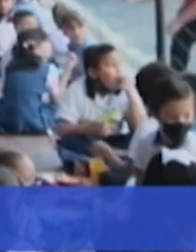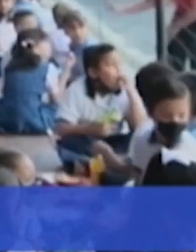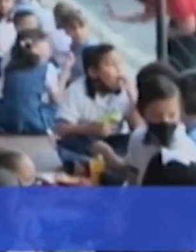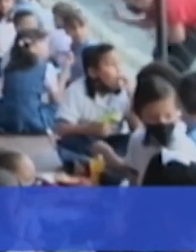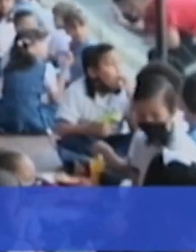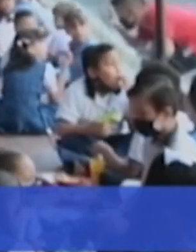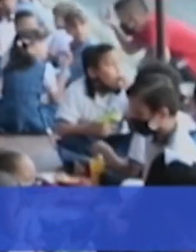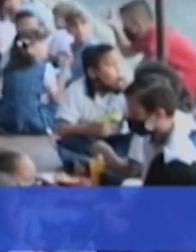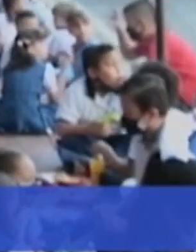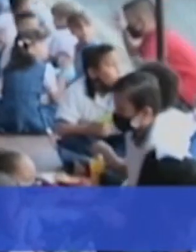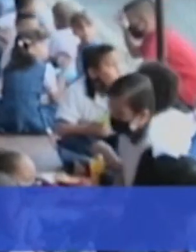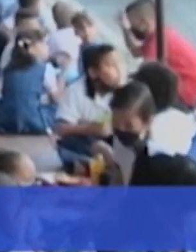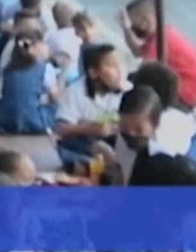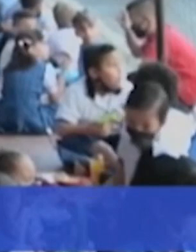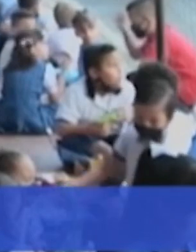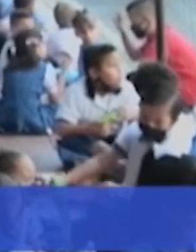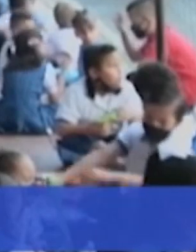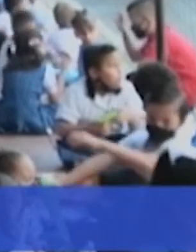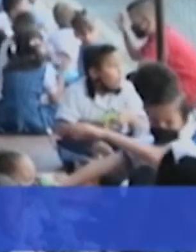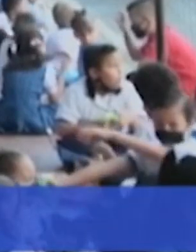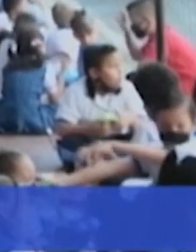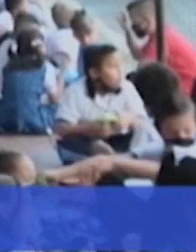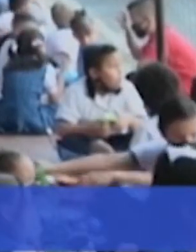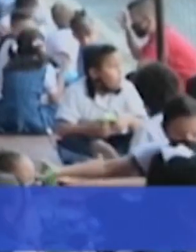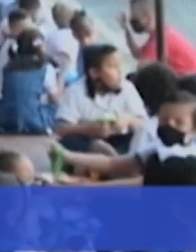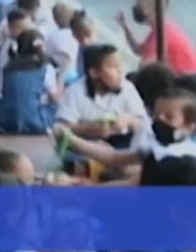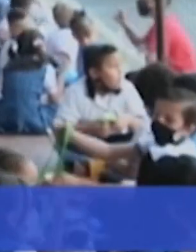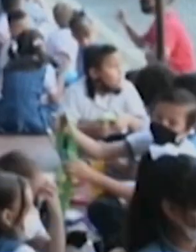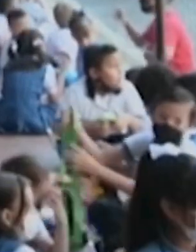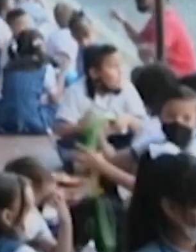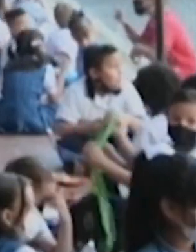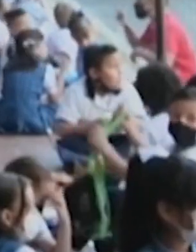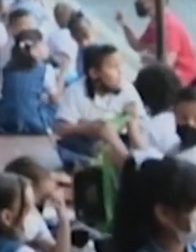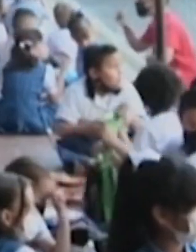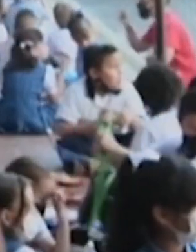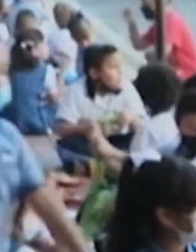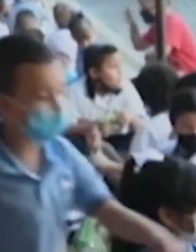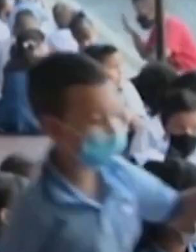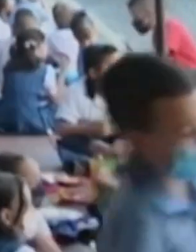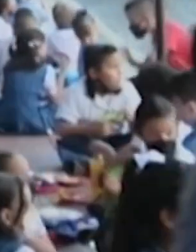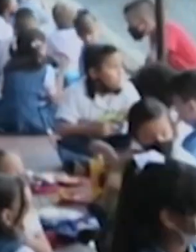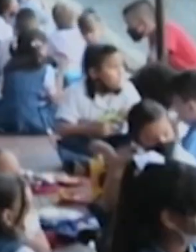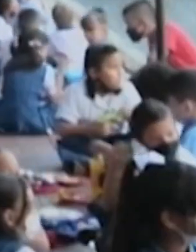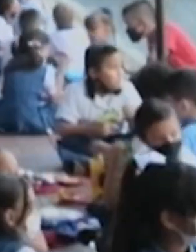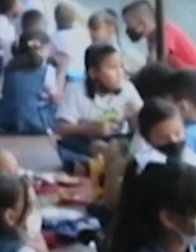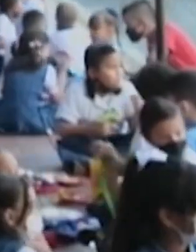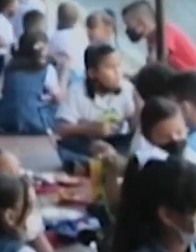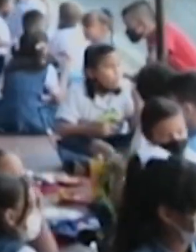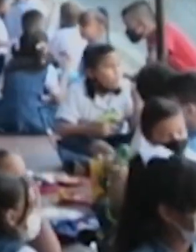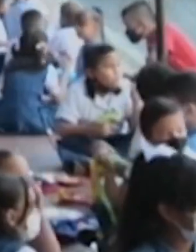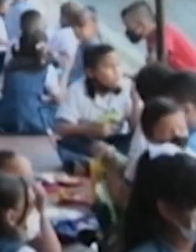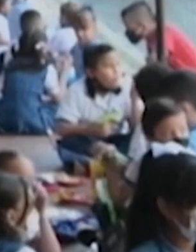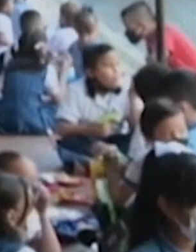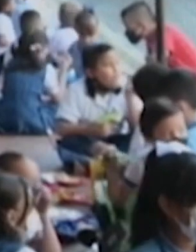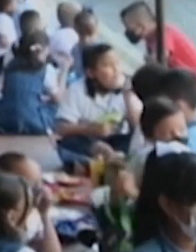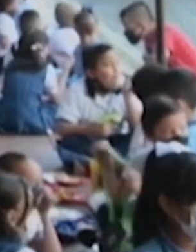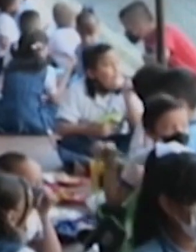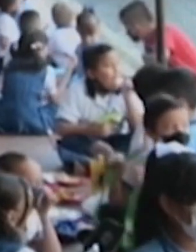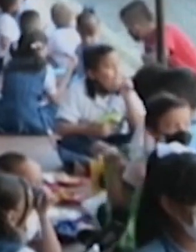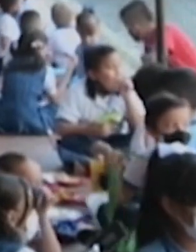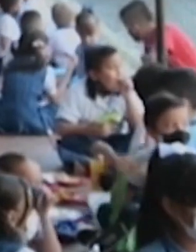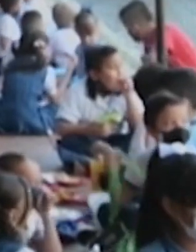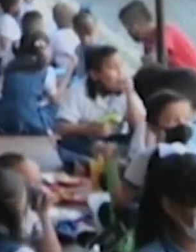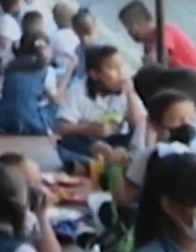grado sexto a undécimo y lo primero que yo pensaba era que iban a estar muy dispuestos a buscar al otro,